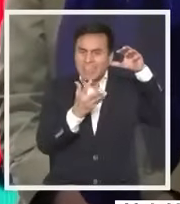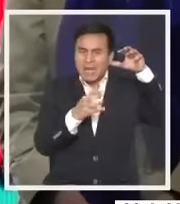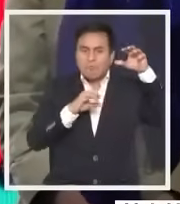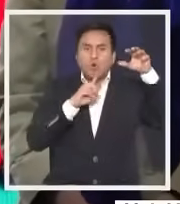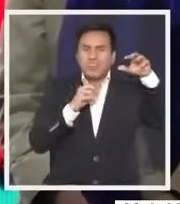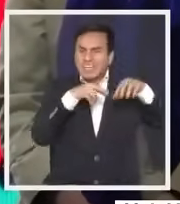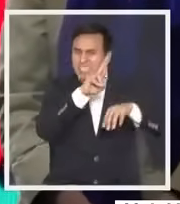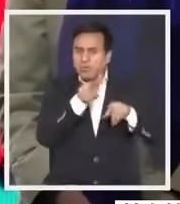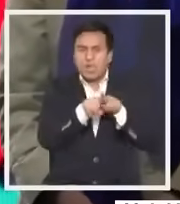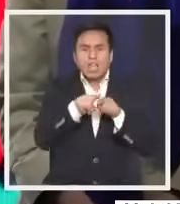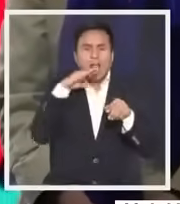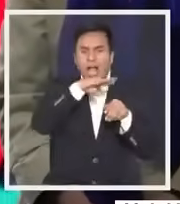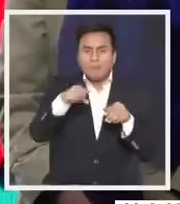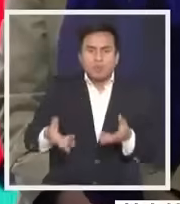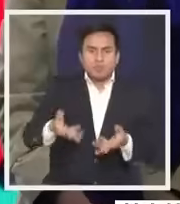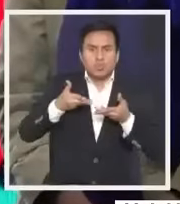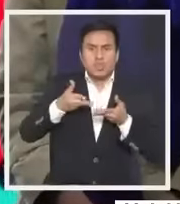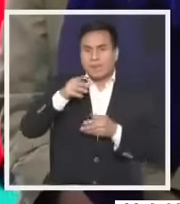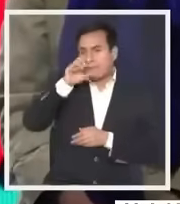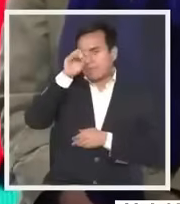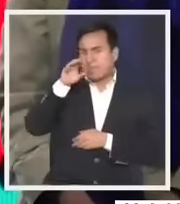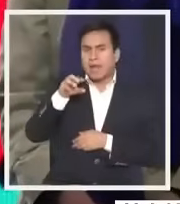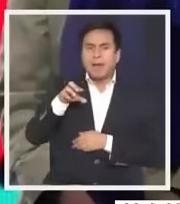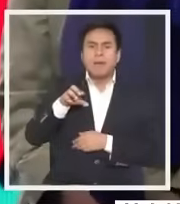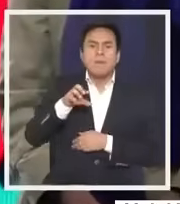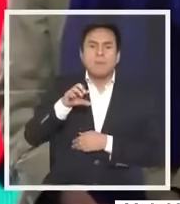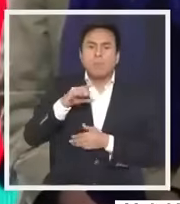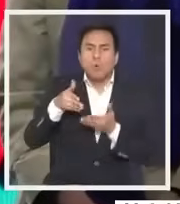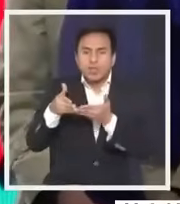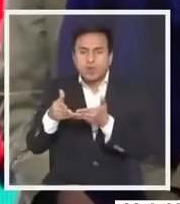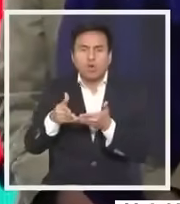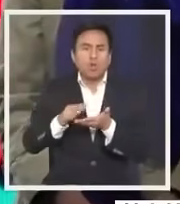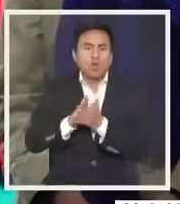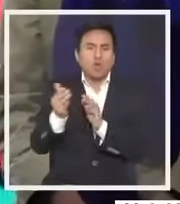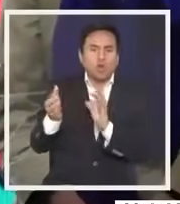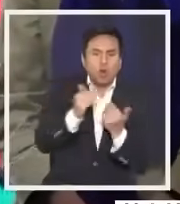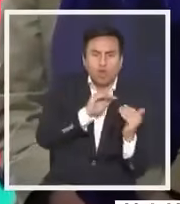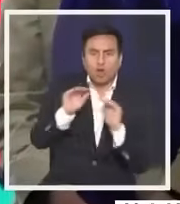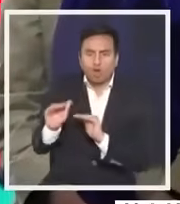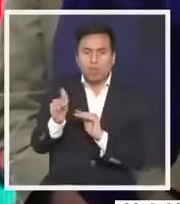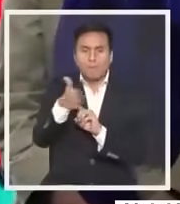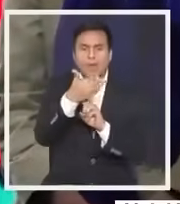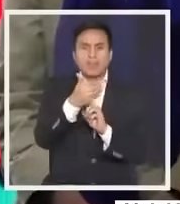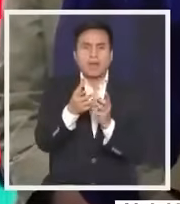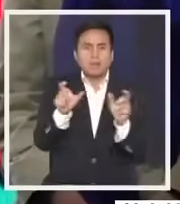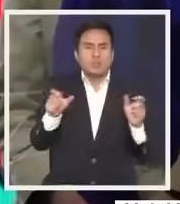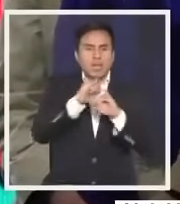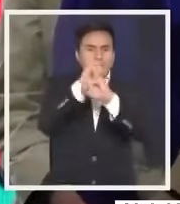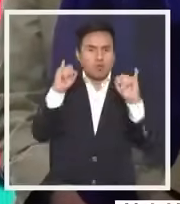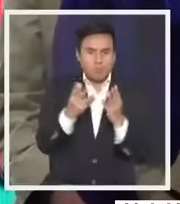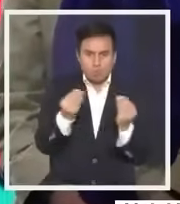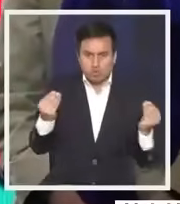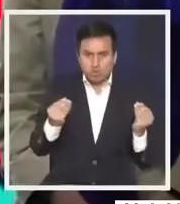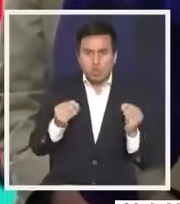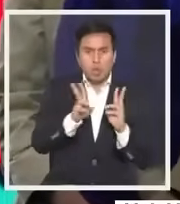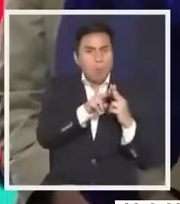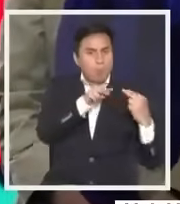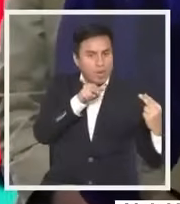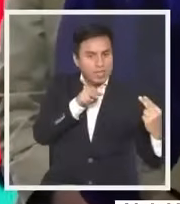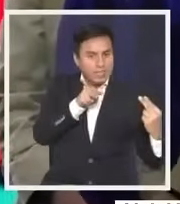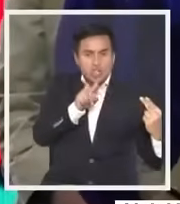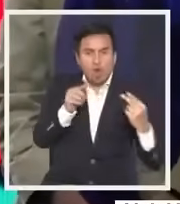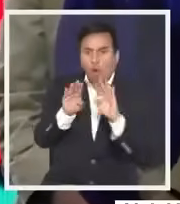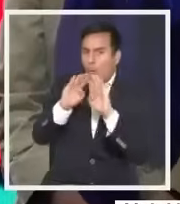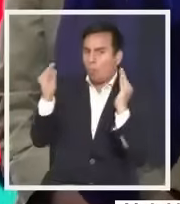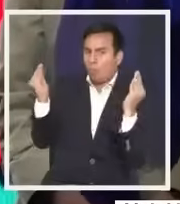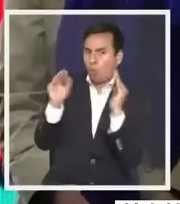Putre, en el campo que nos nutre, minas, puertos, codo a codo. La patria es de muchos modos, es de puentes y no